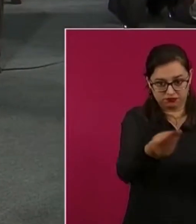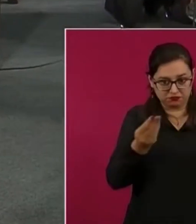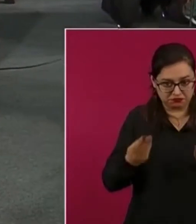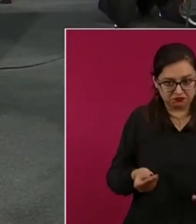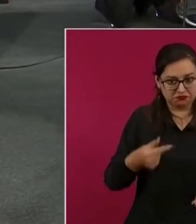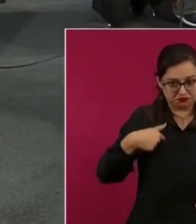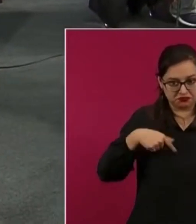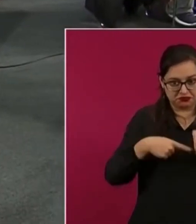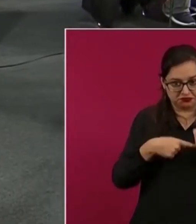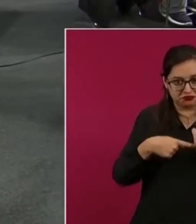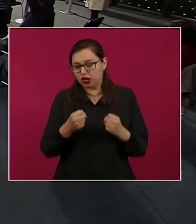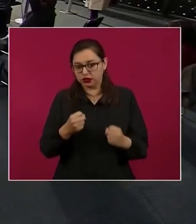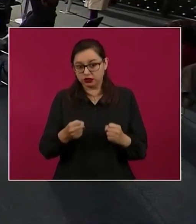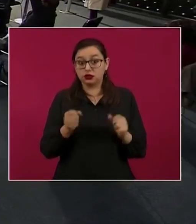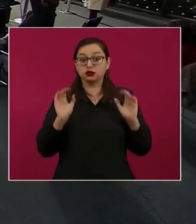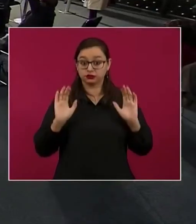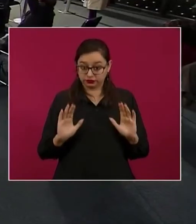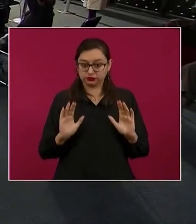quiénes deben impuestos.